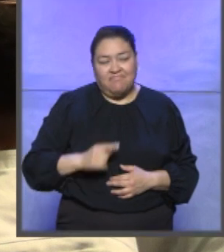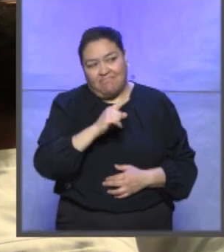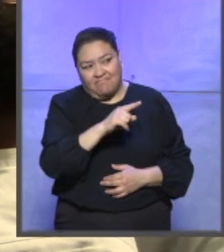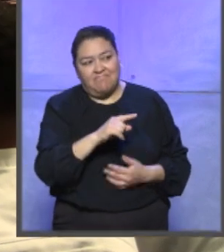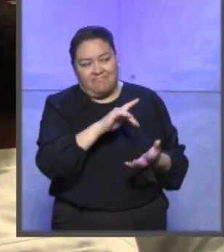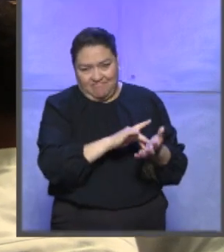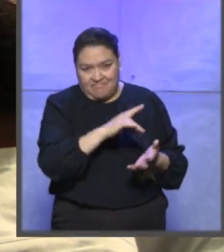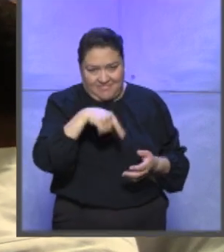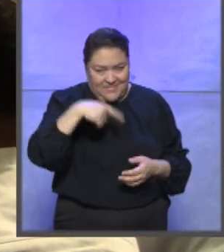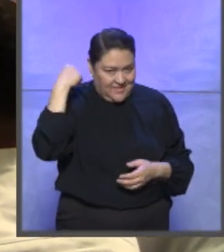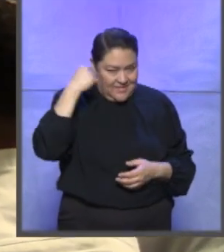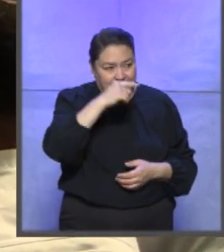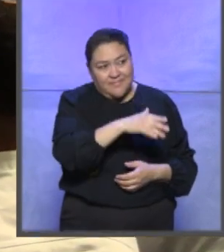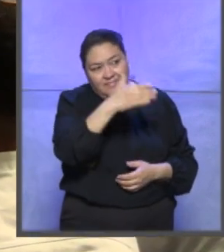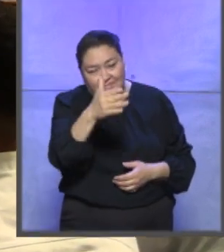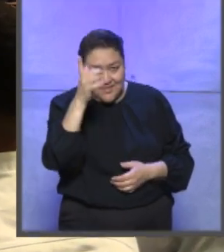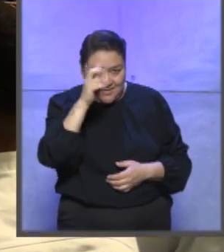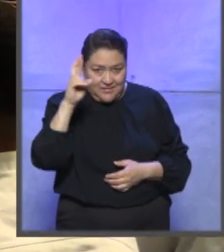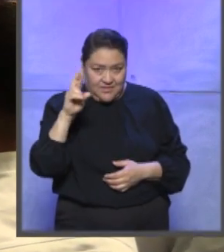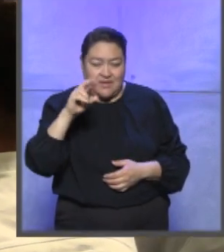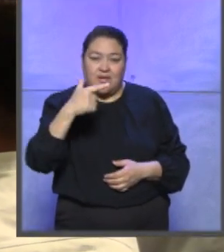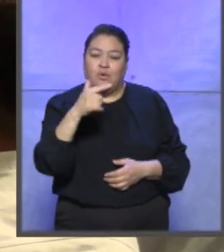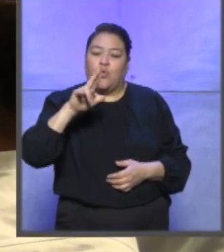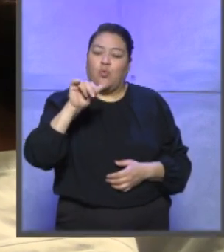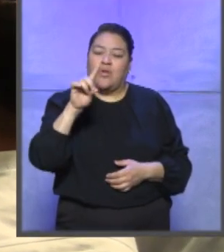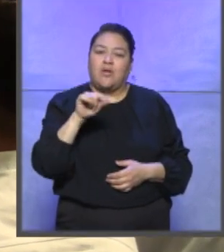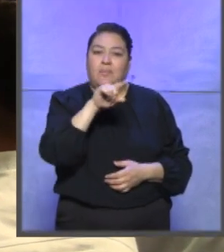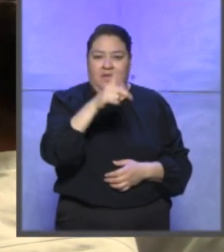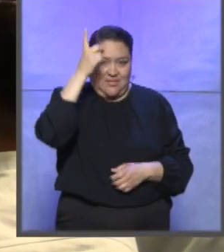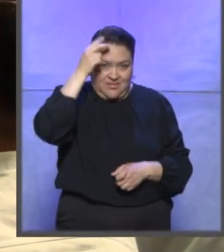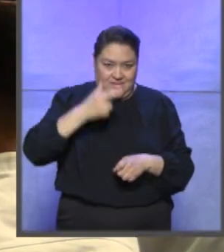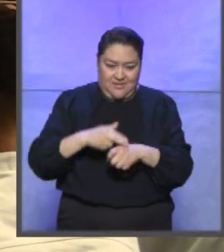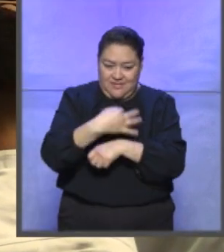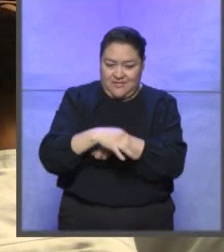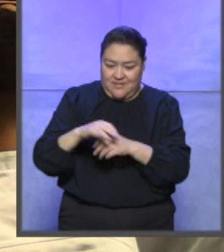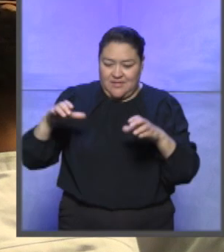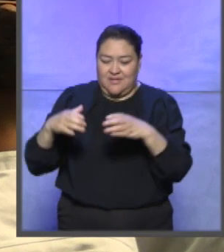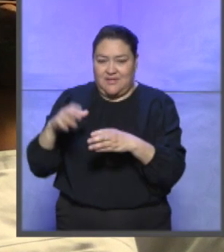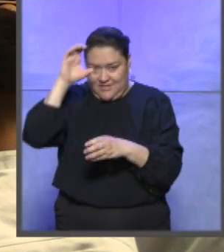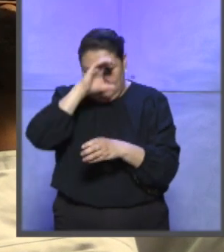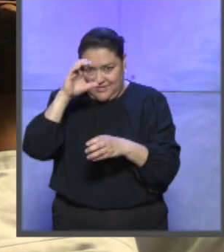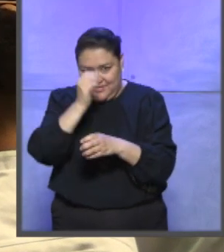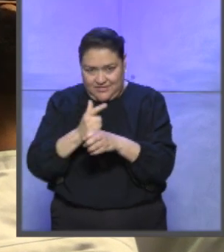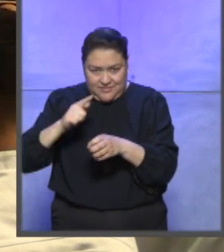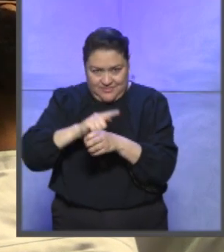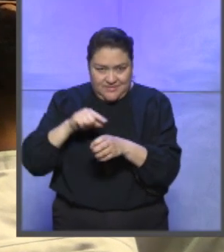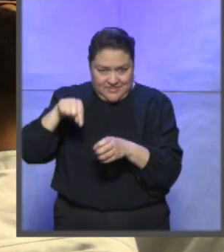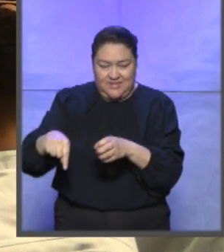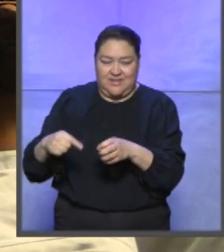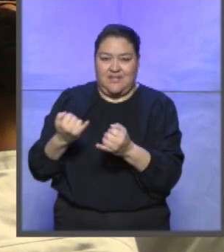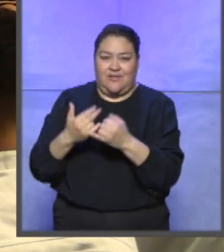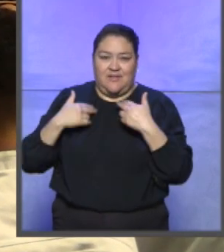y de Participación Ciudadana de Tabasco, y a la doctora Guadalupe Baustrevers Tosca, directora interina de la División Académica de